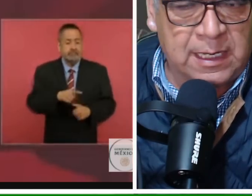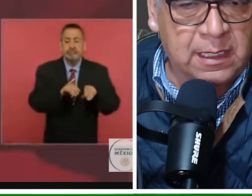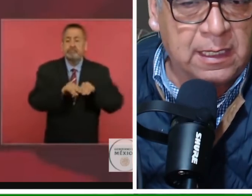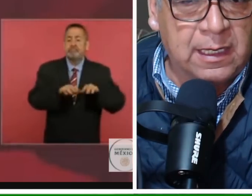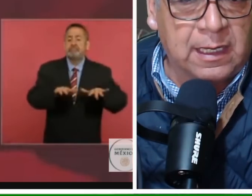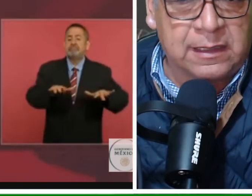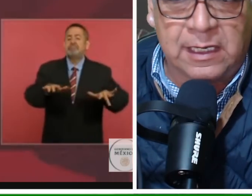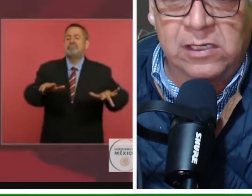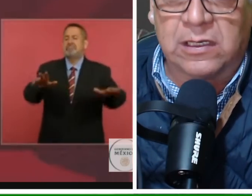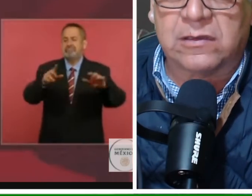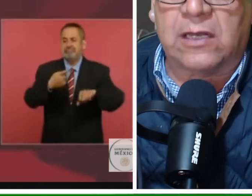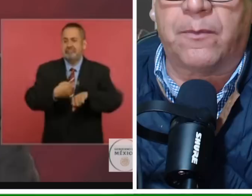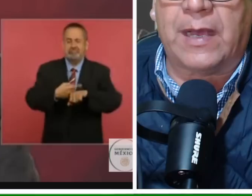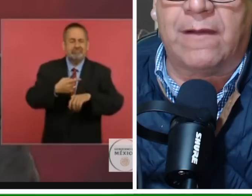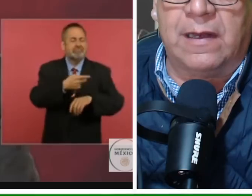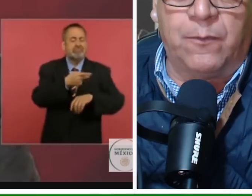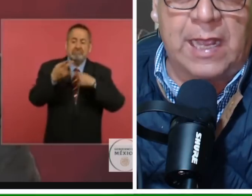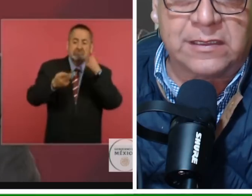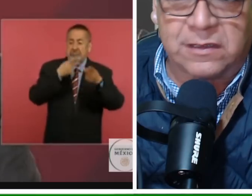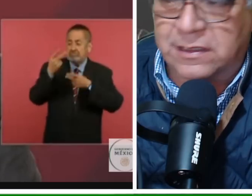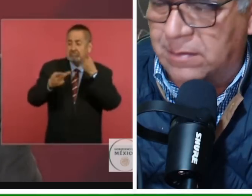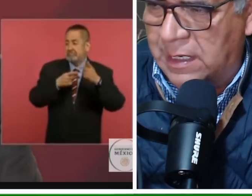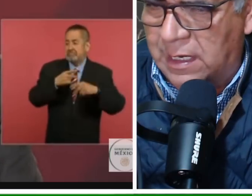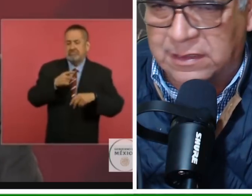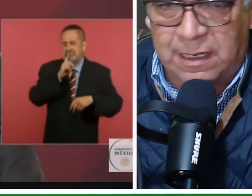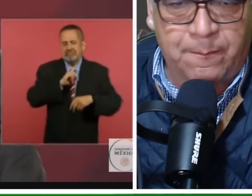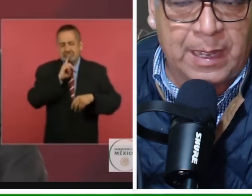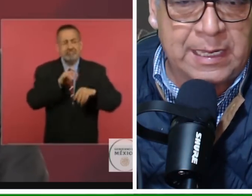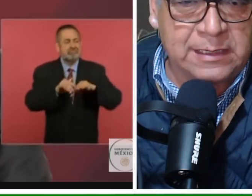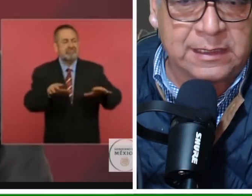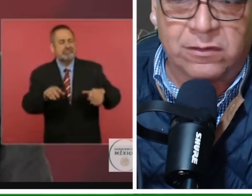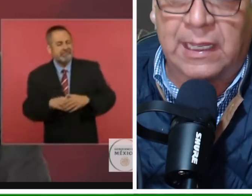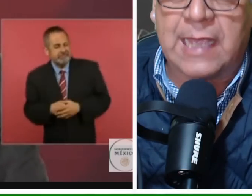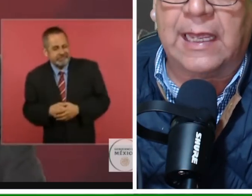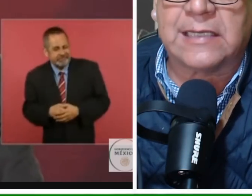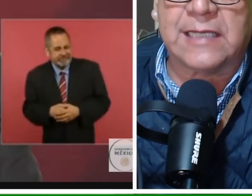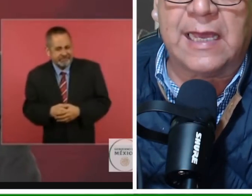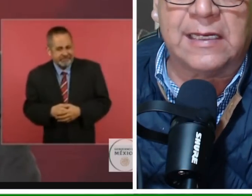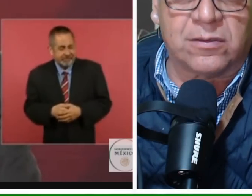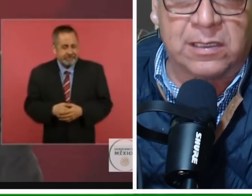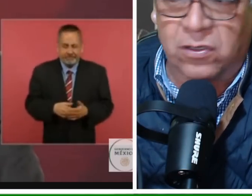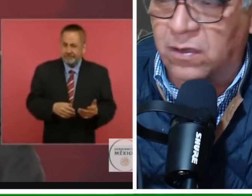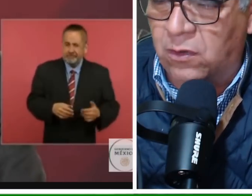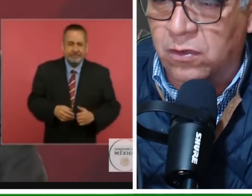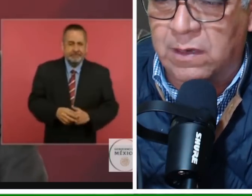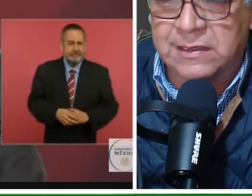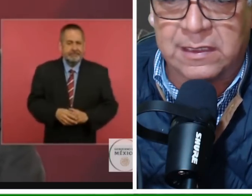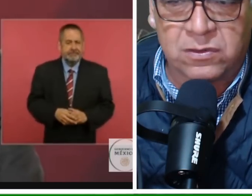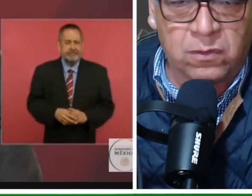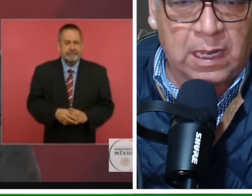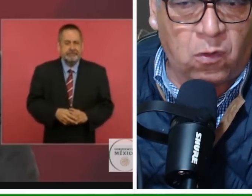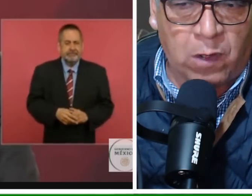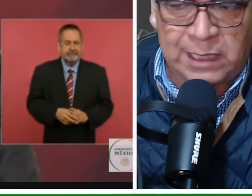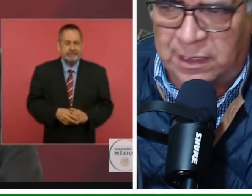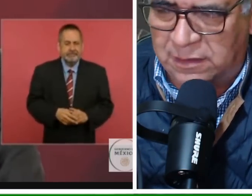conferencia, entre ellos de los que no pagaban impuestos, que se vienen las campañas, qué es lo que hay que hacer y sobre todo que hoy no hay